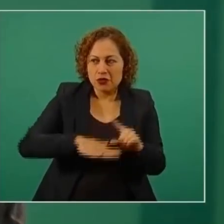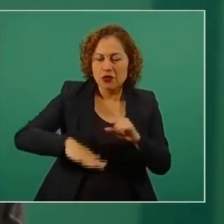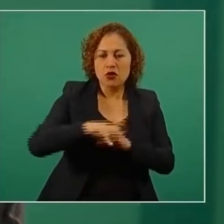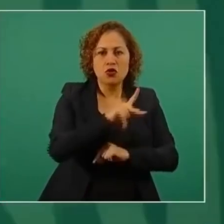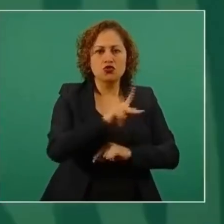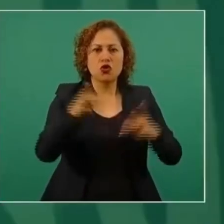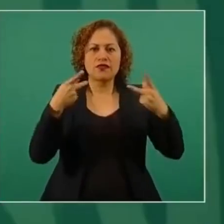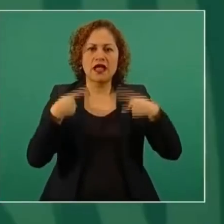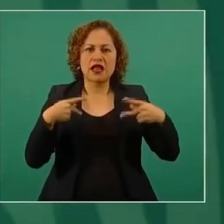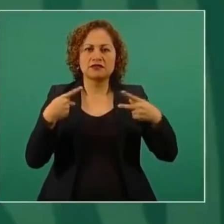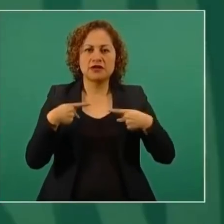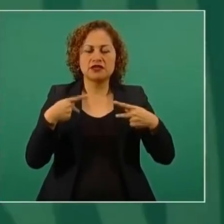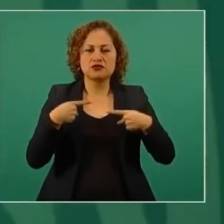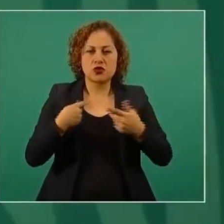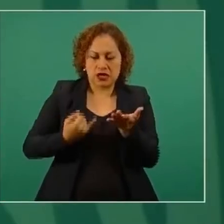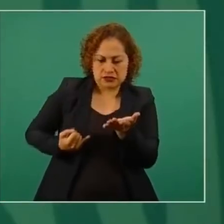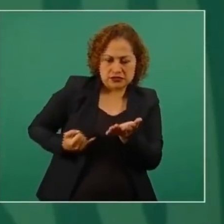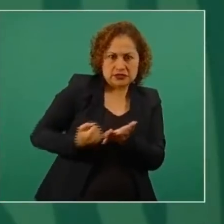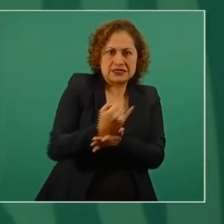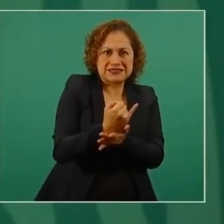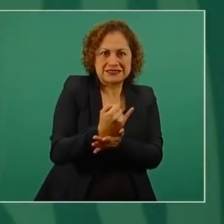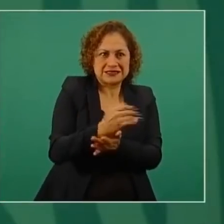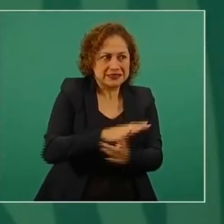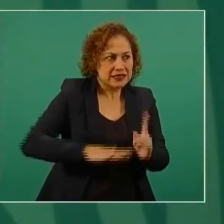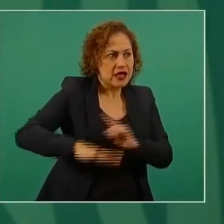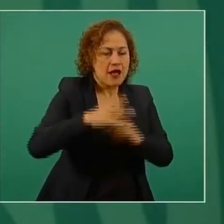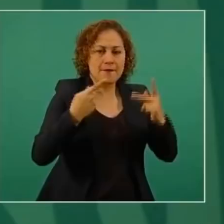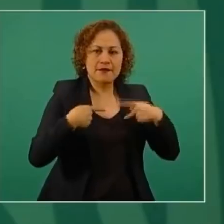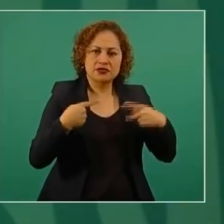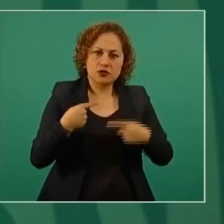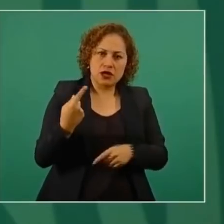el que decide, es el pueblo el que manda.